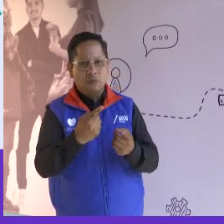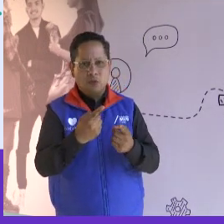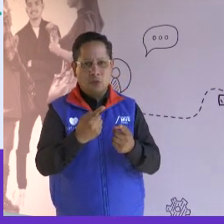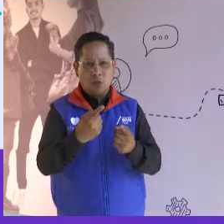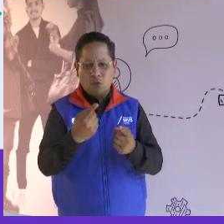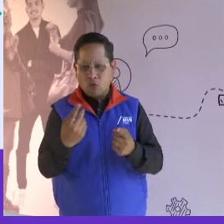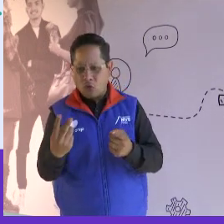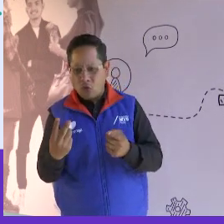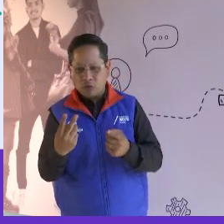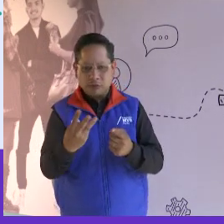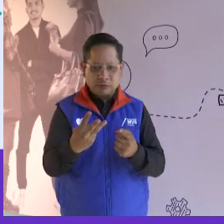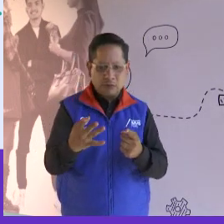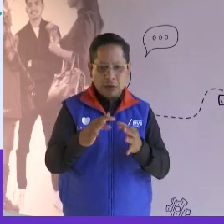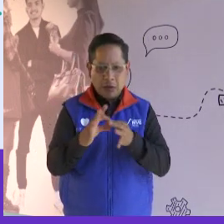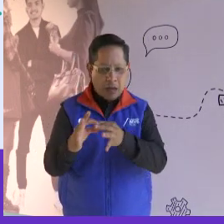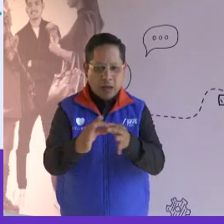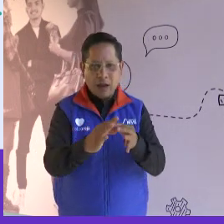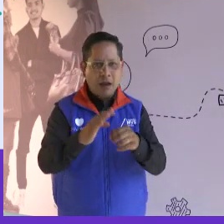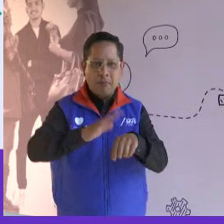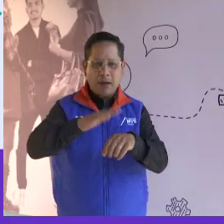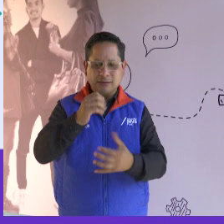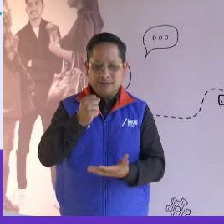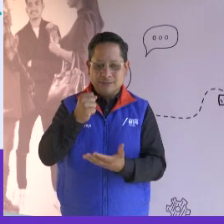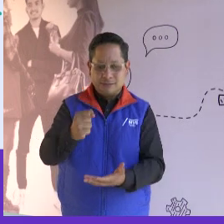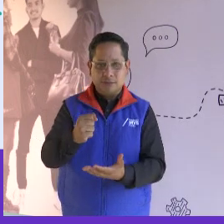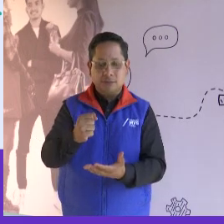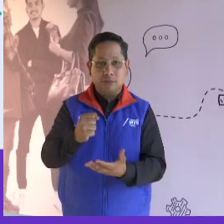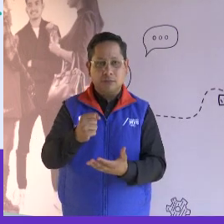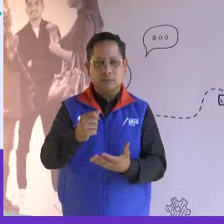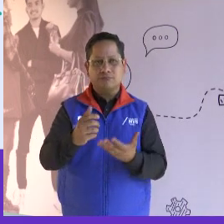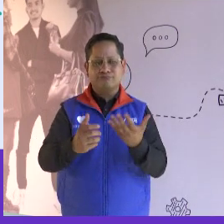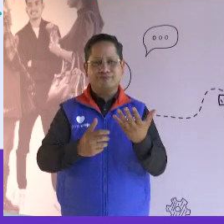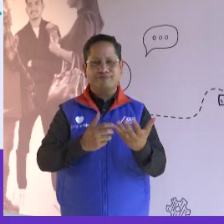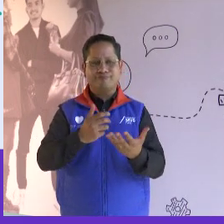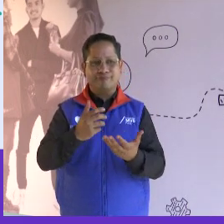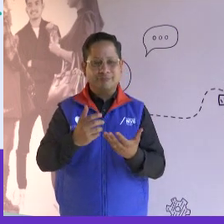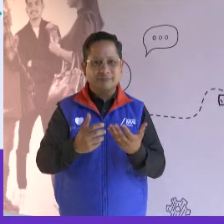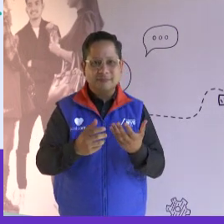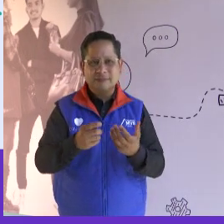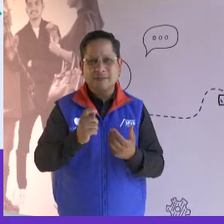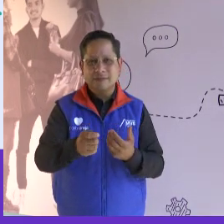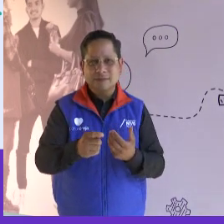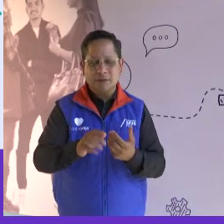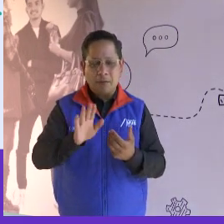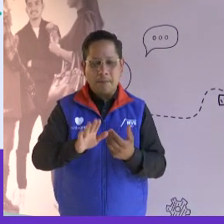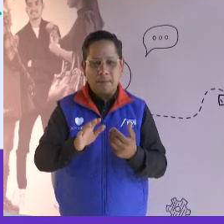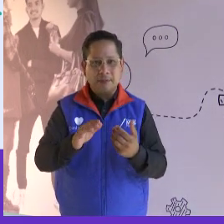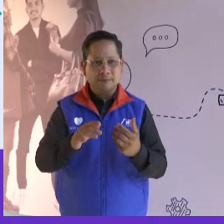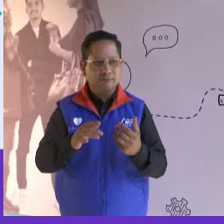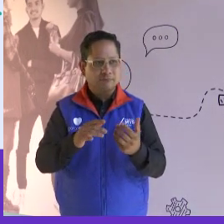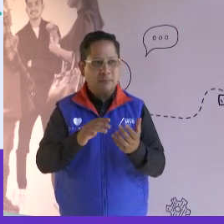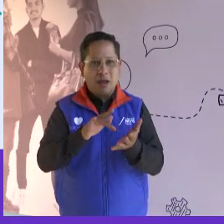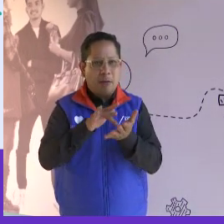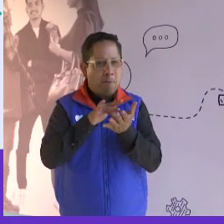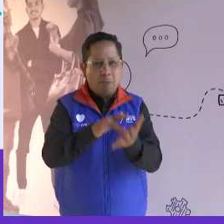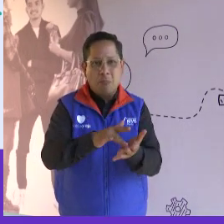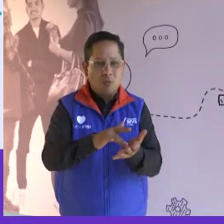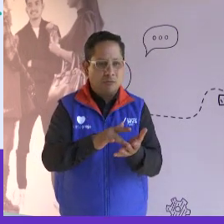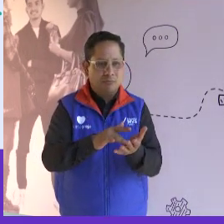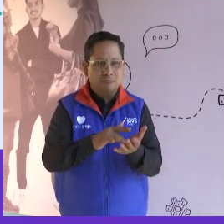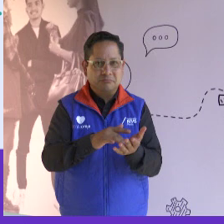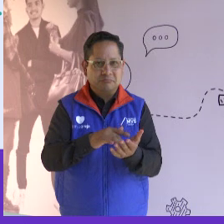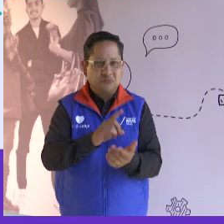organizaciones juntas o si es una red, pues les damos más dinero, etcétera. Y ese tipo de incentivos lo único que hace es que colaboremos por colaborar, ¿no? Y eso